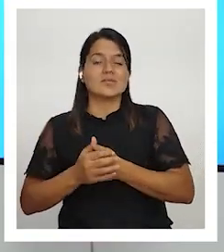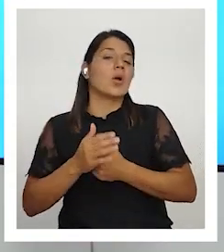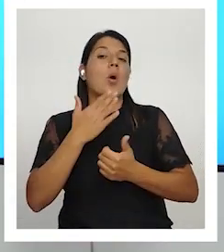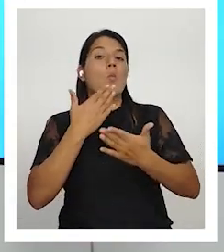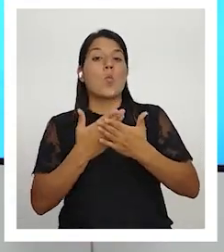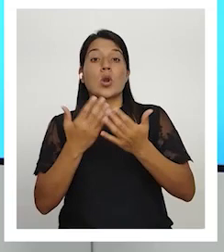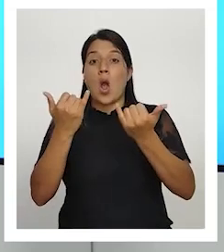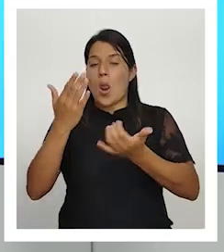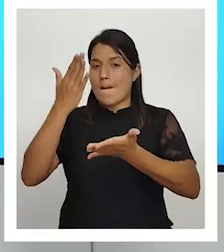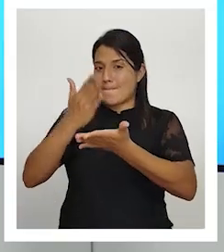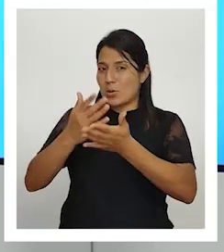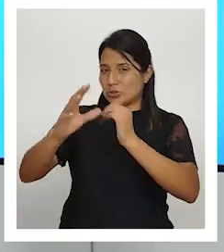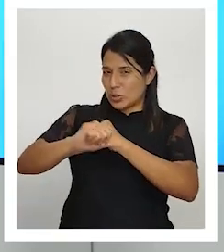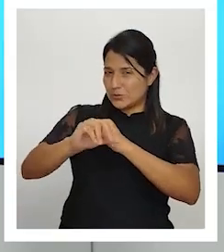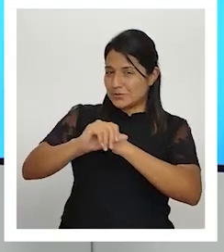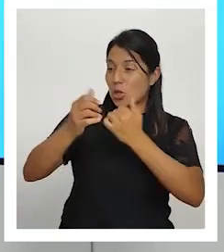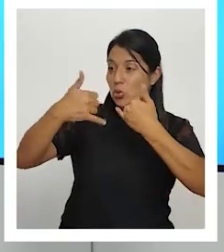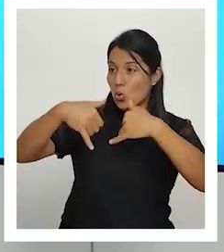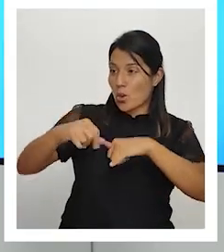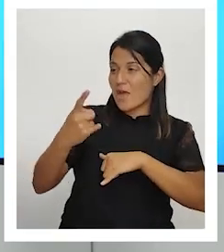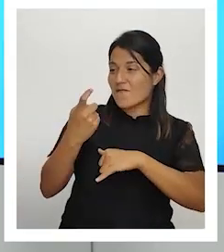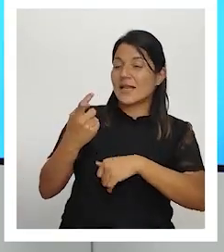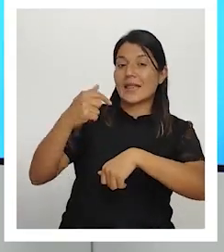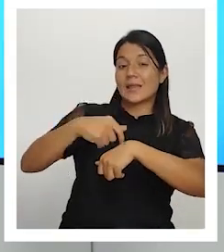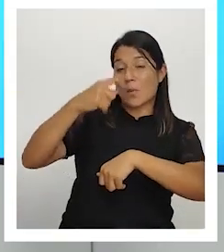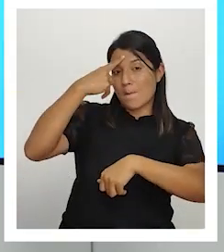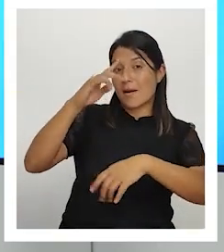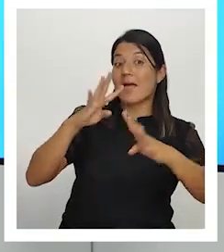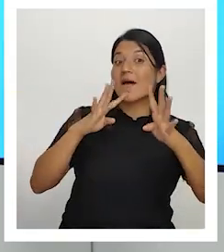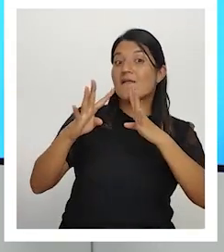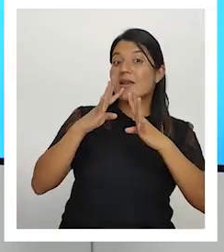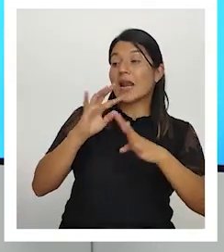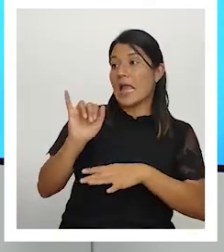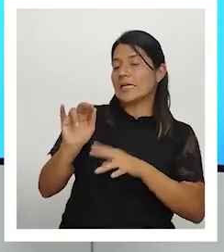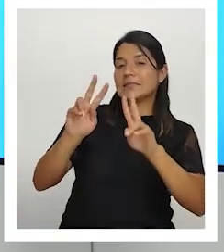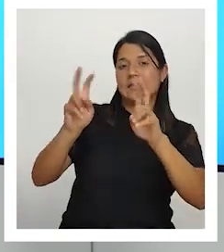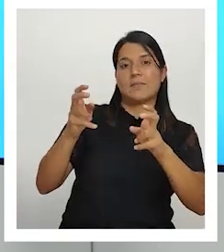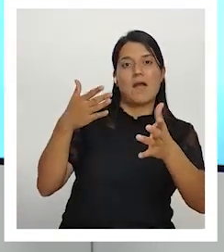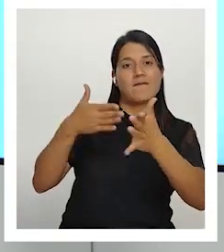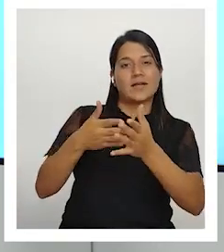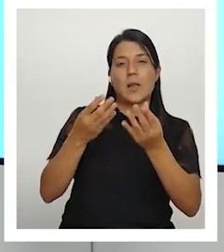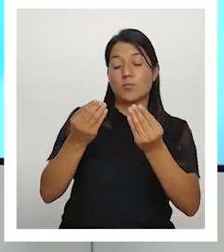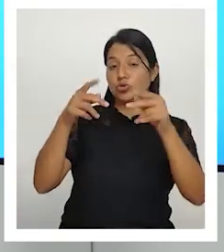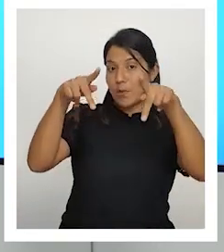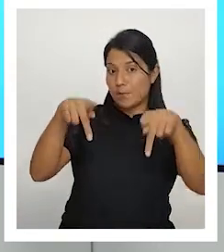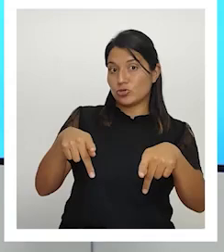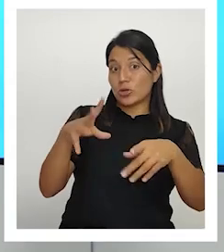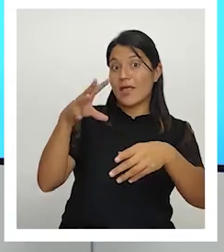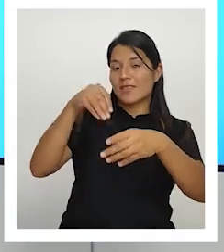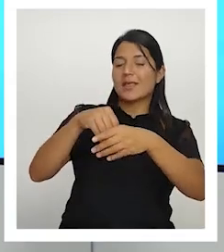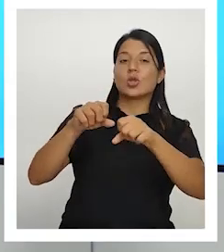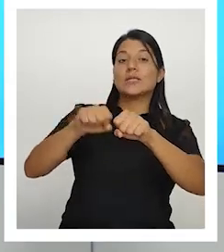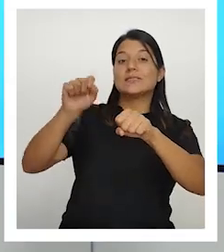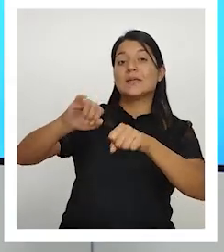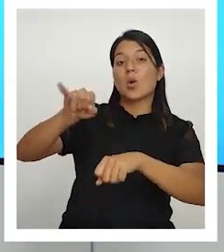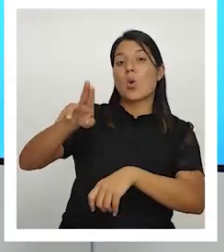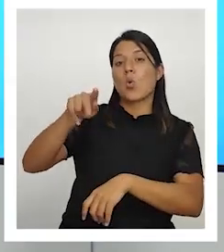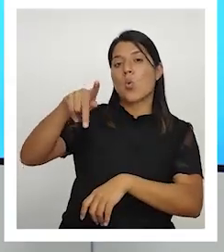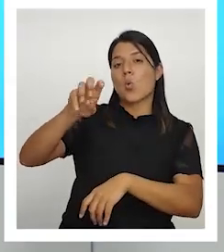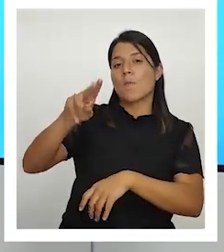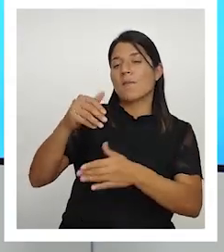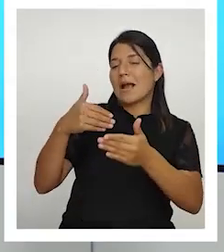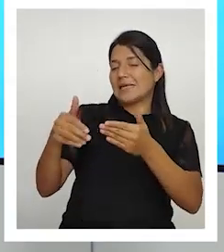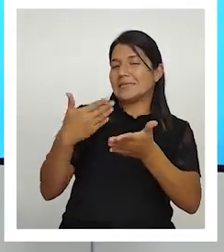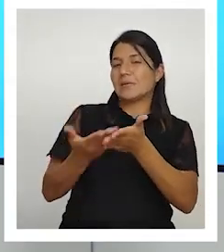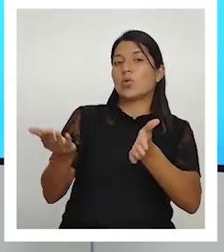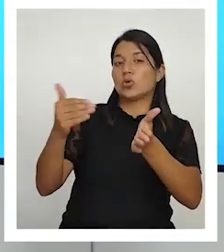una pausa comercial, todavía nos queda un tiempito para conversar, ¿verdad?, porque este tema afecta a muchas personas que pertenecen al régimen de Jupema, pero ya casi volvemos. Usted está